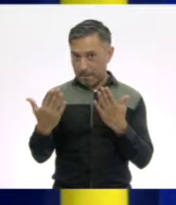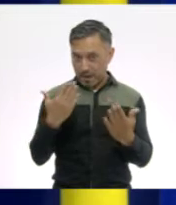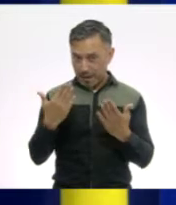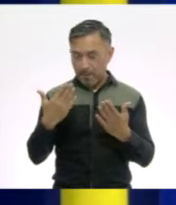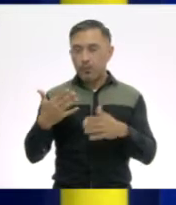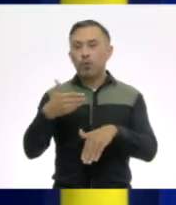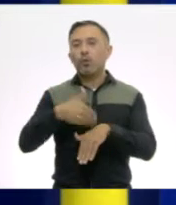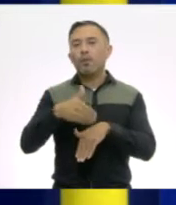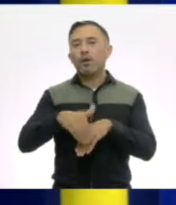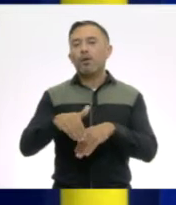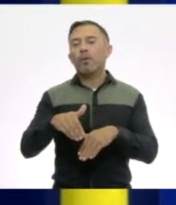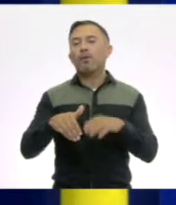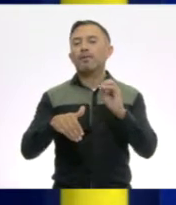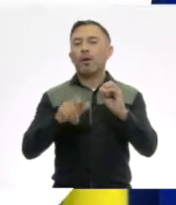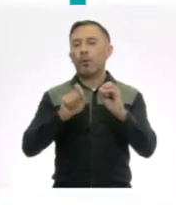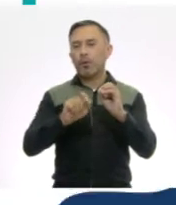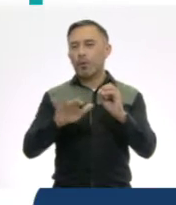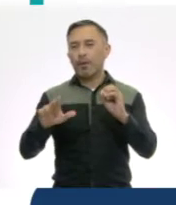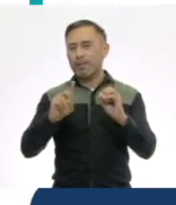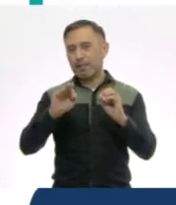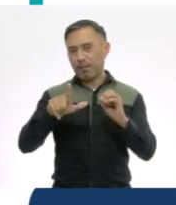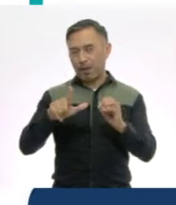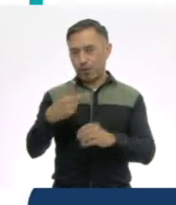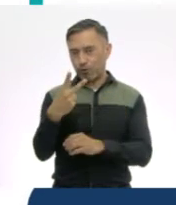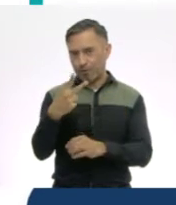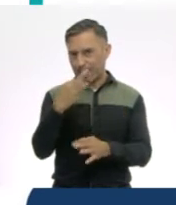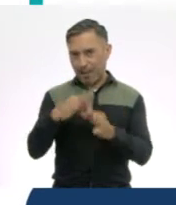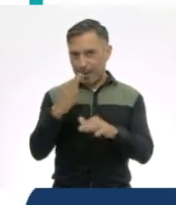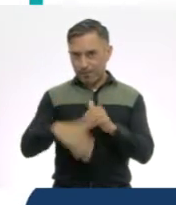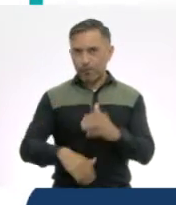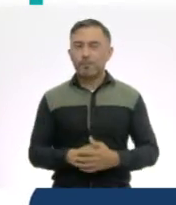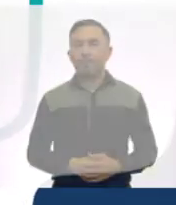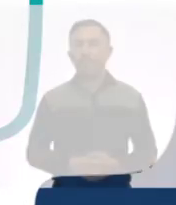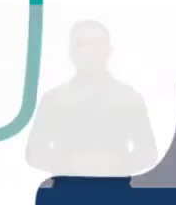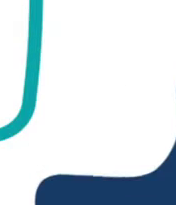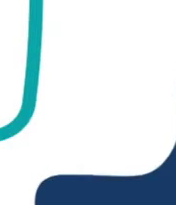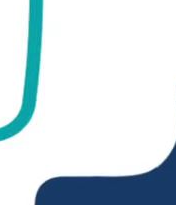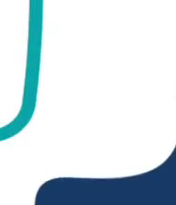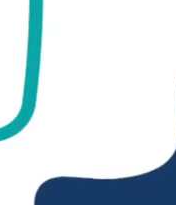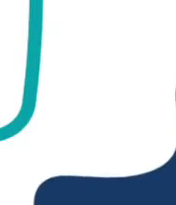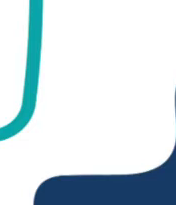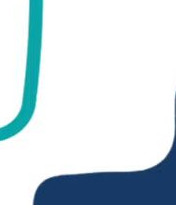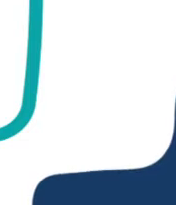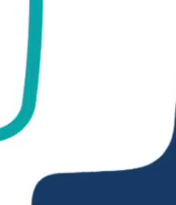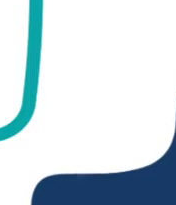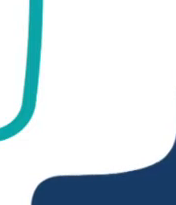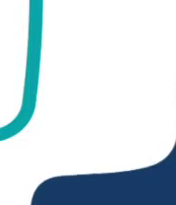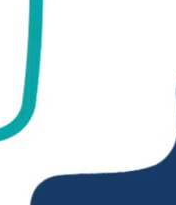números decimales 2. Vamos a la siguiente materia.